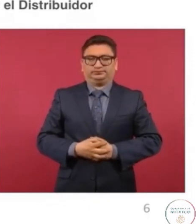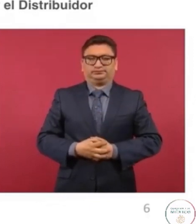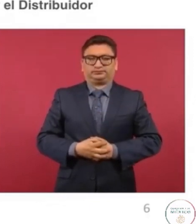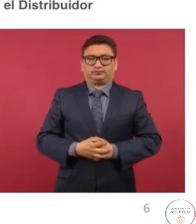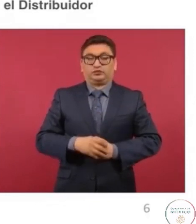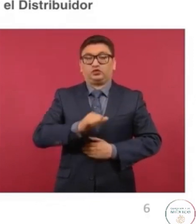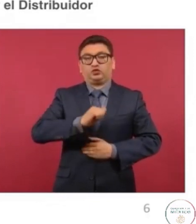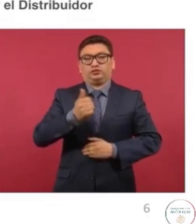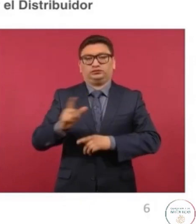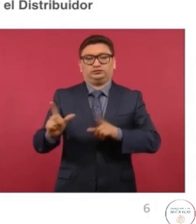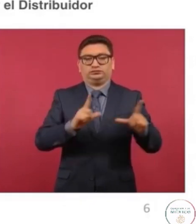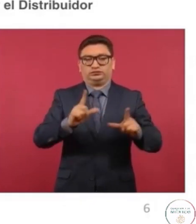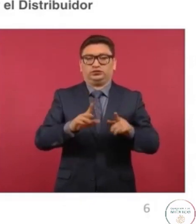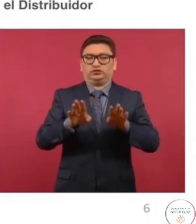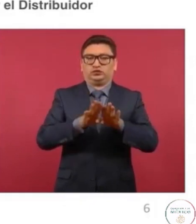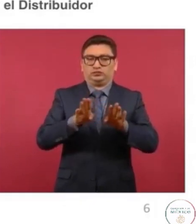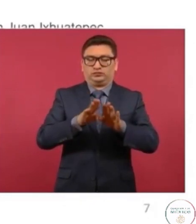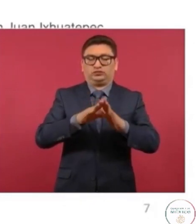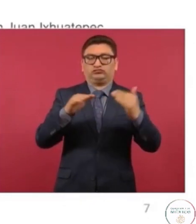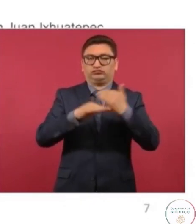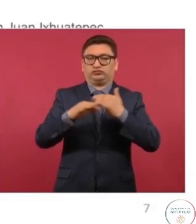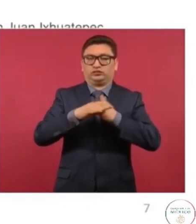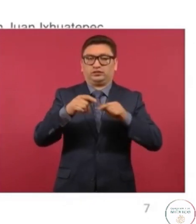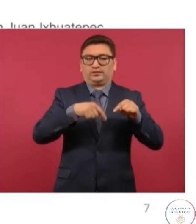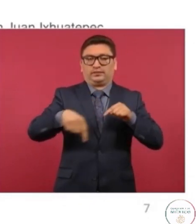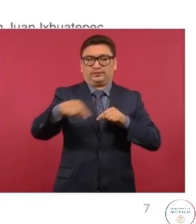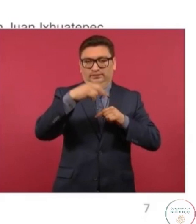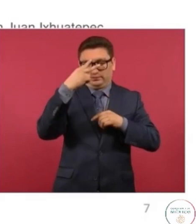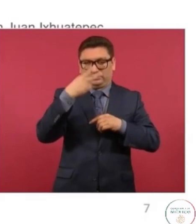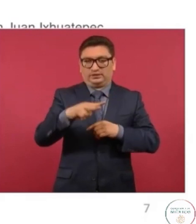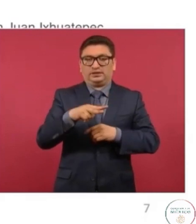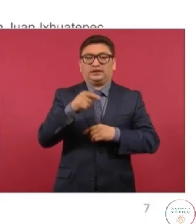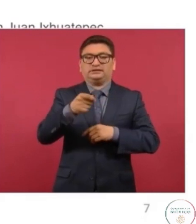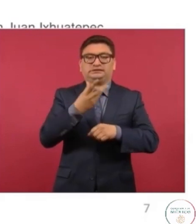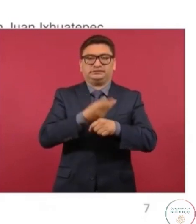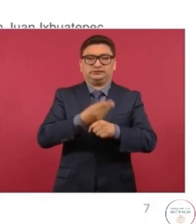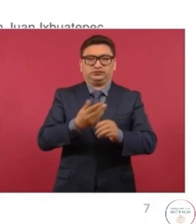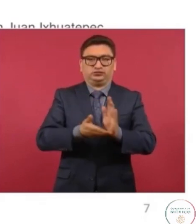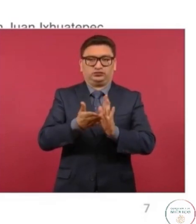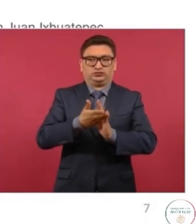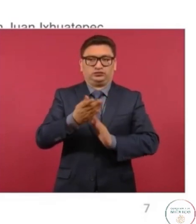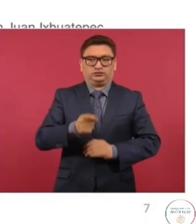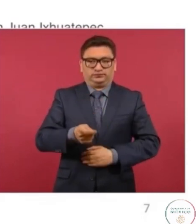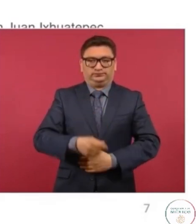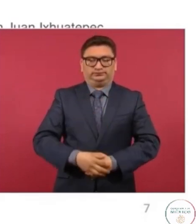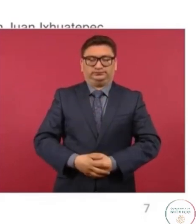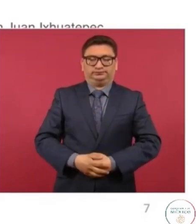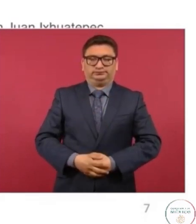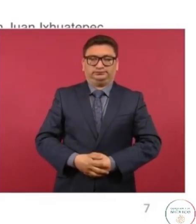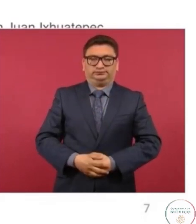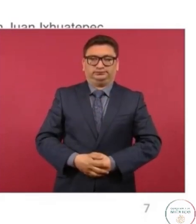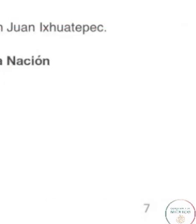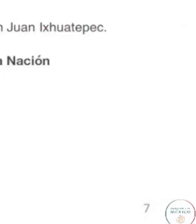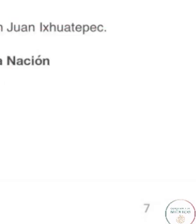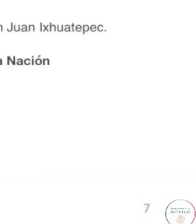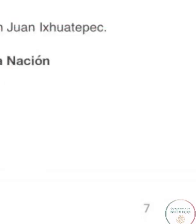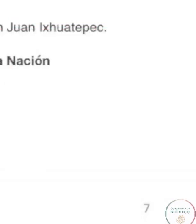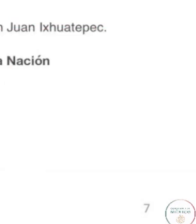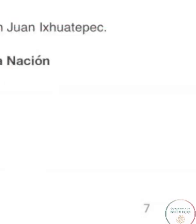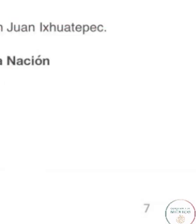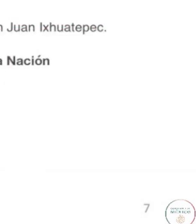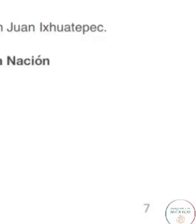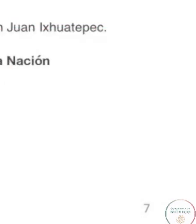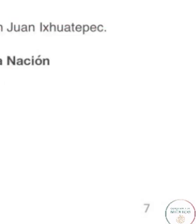que sigue, es el macrolibramiento mexiquense. Esta obra es una gran obra vial que va desde Naucalpan